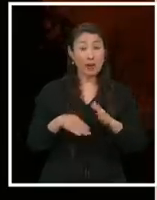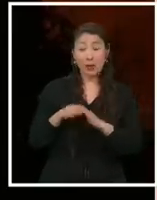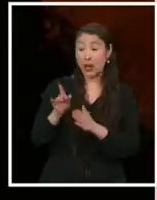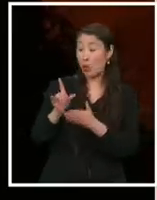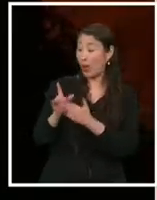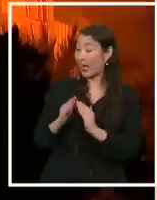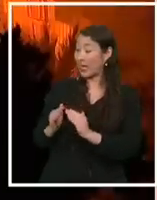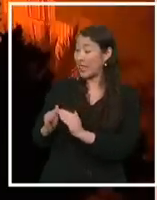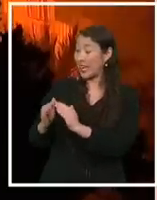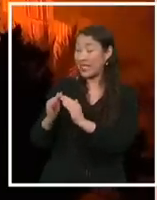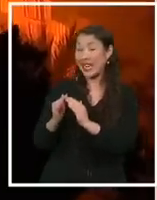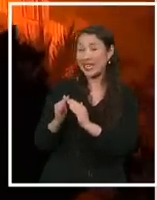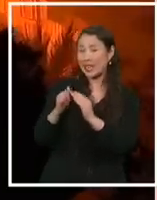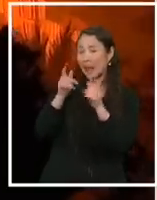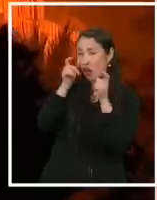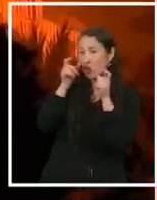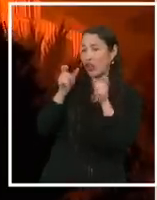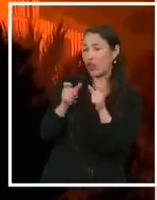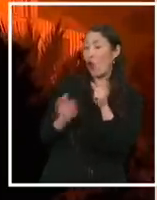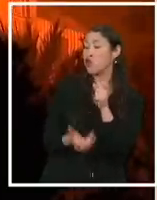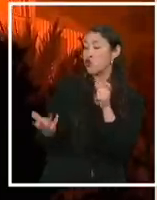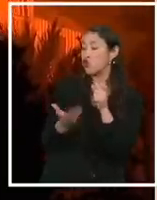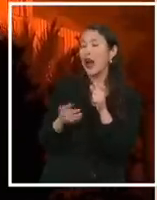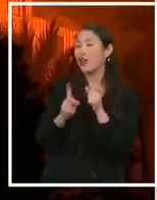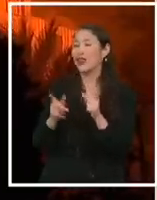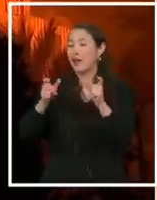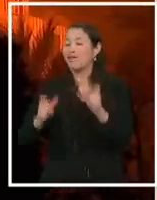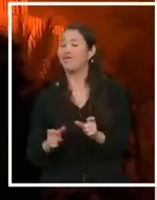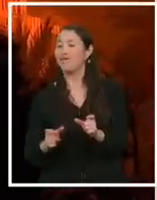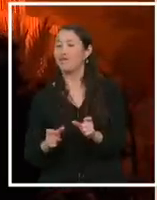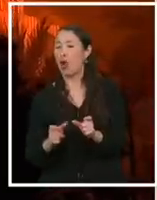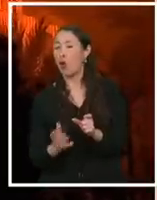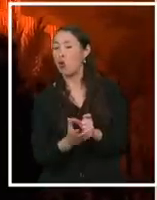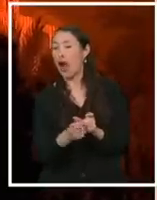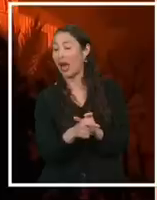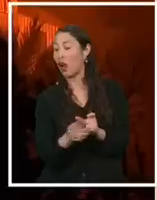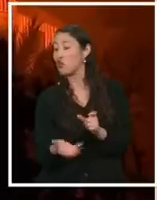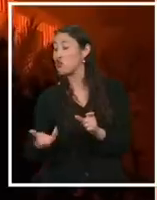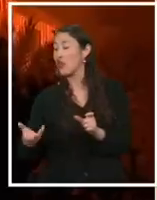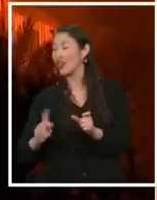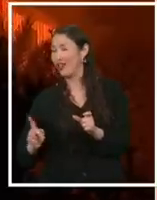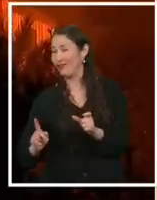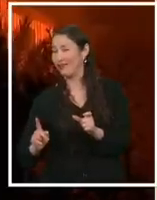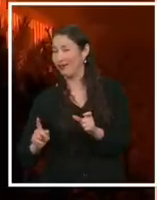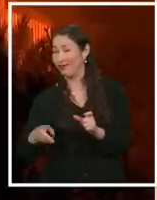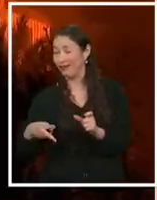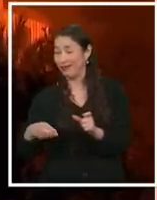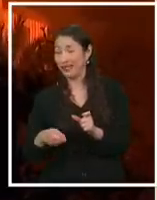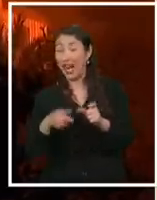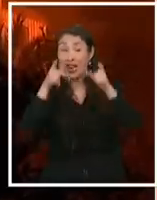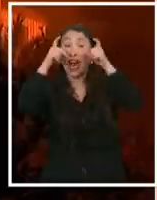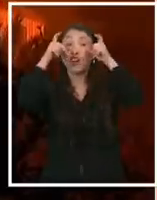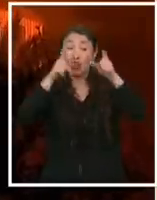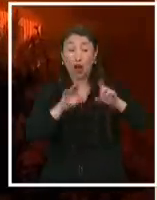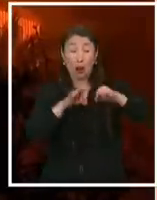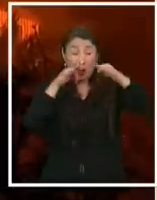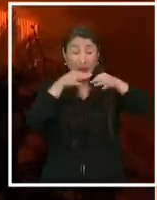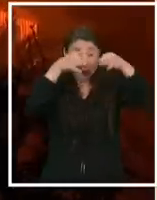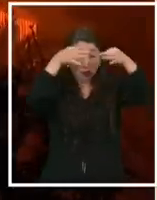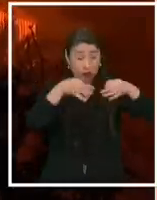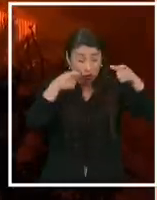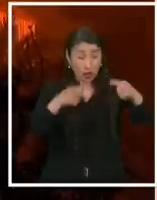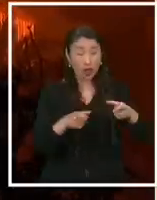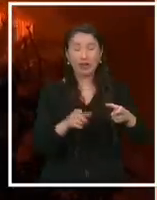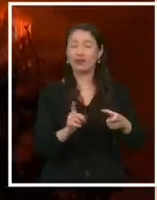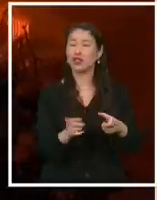subsectores está contenido su avance. Eso es importante que lo sepamos, no así controlado, porque cuando el control